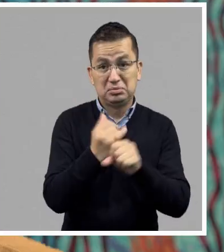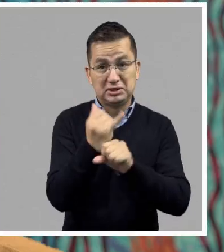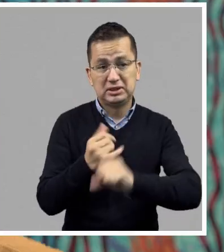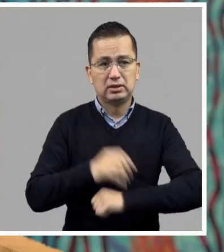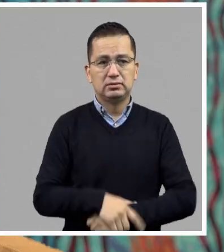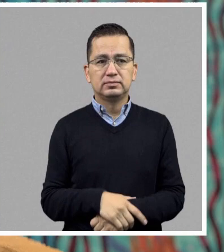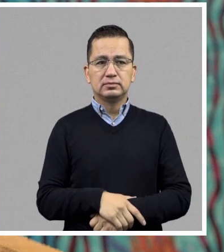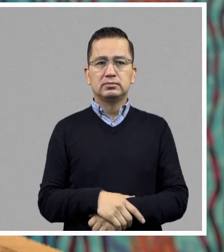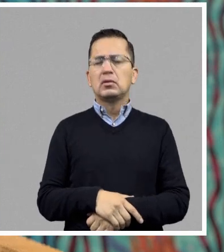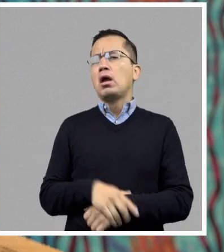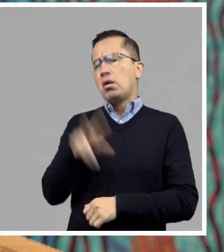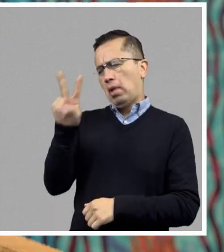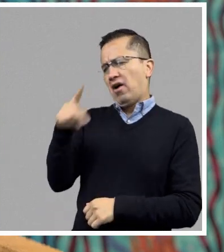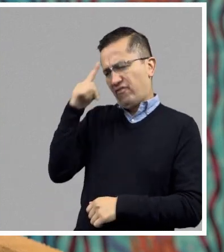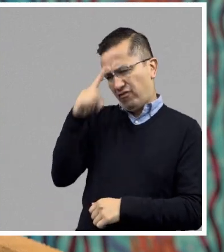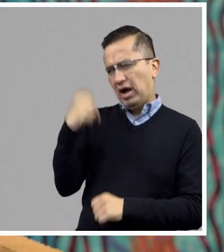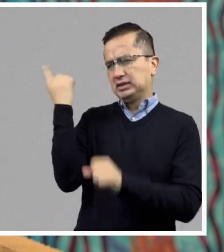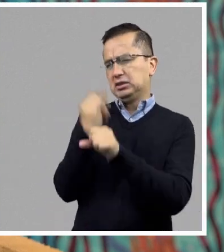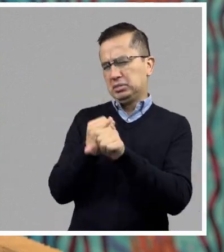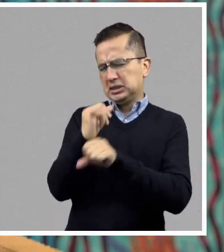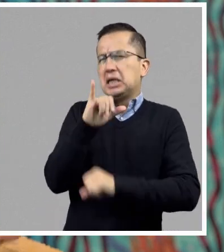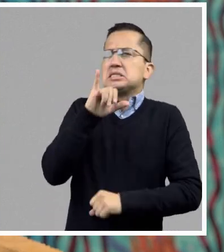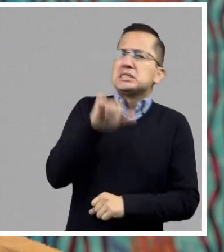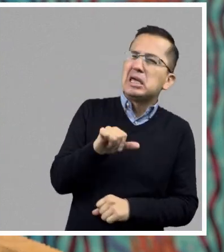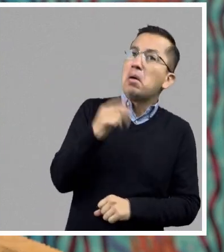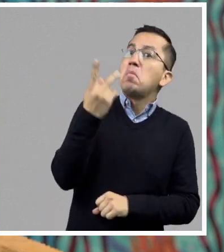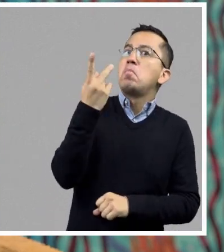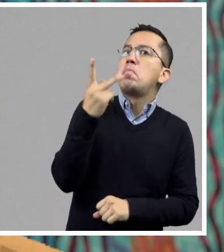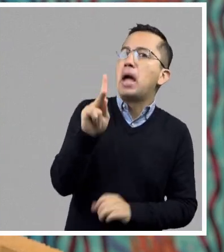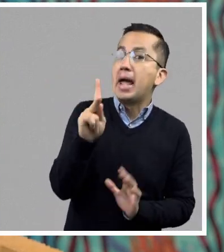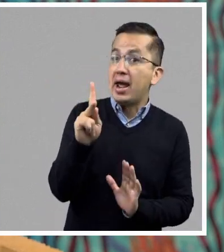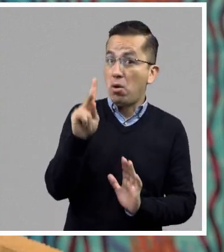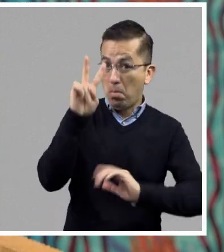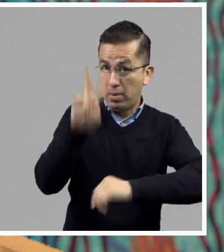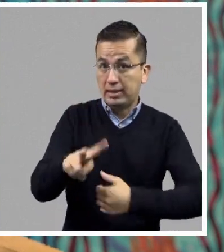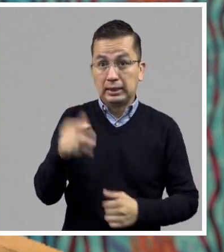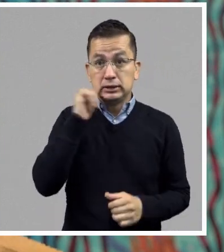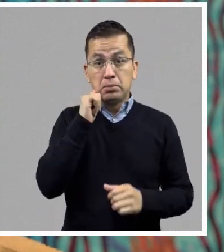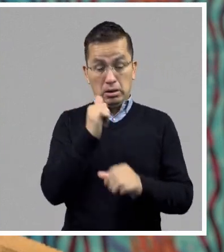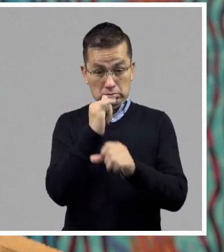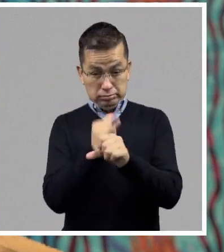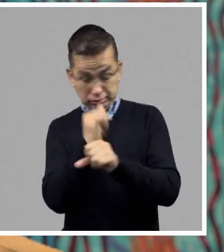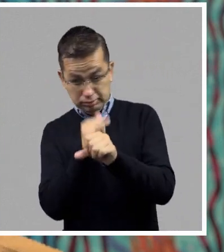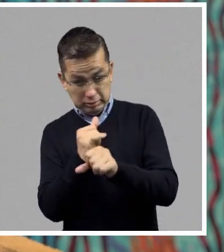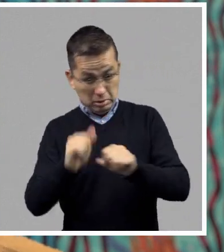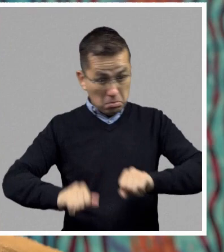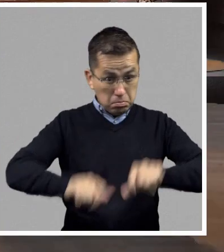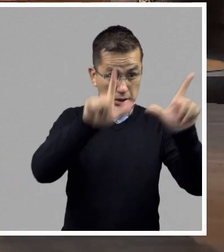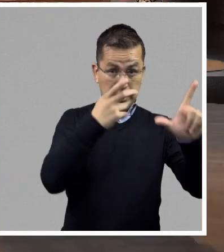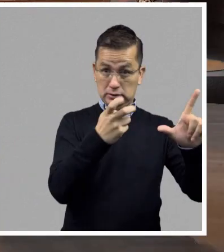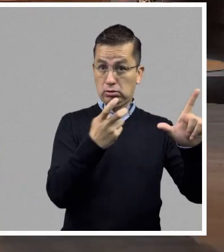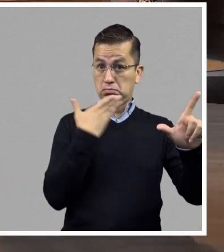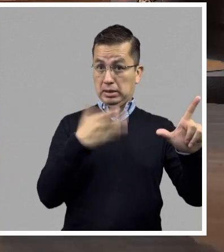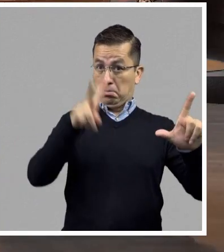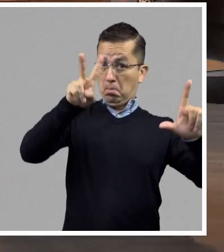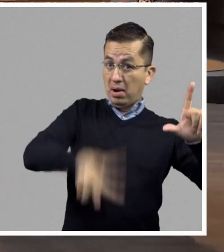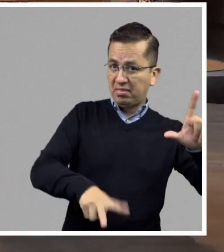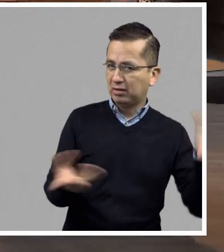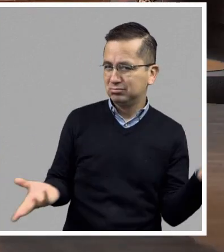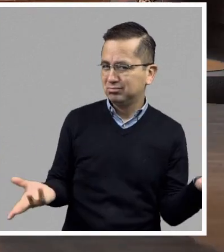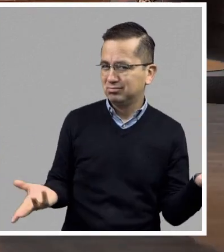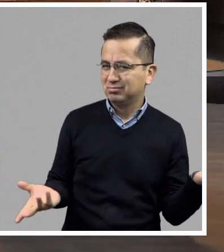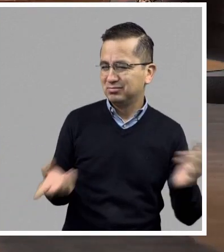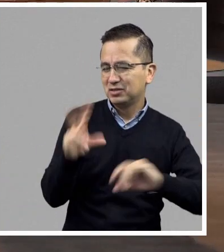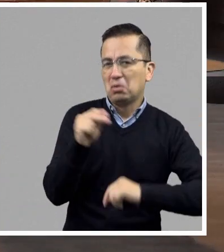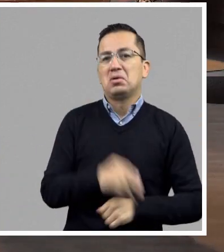fácil y no porque qué tan confiables son los datos que uno encuentra en la primera base de datos que busca o sea también o sea no sé por ejemplo representas la